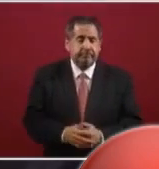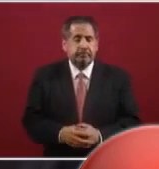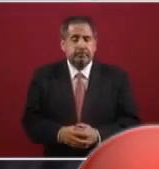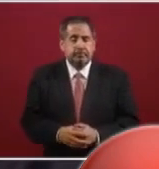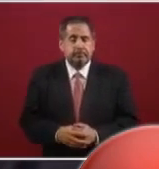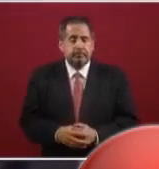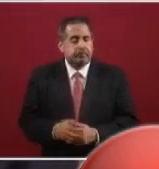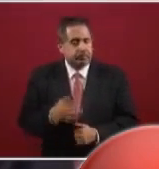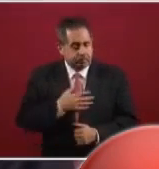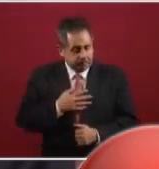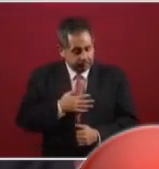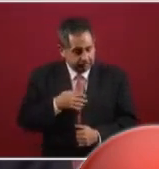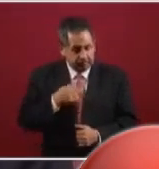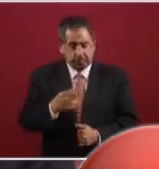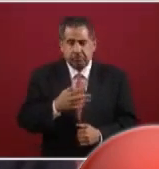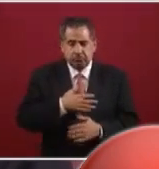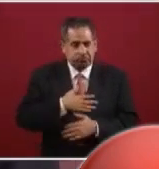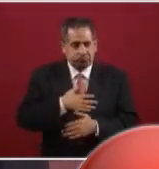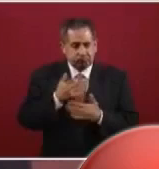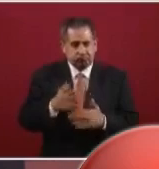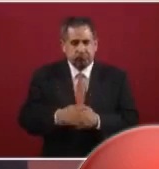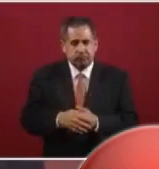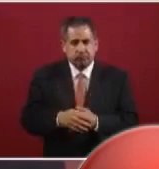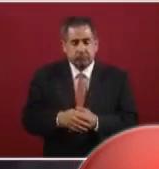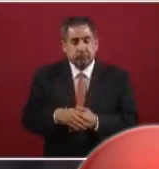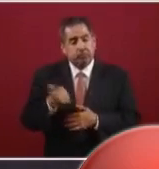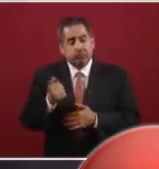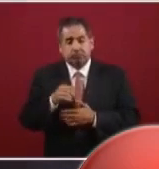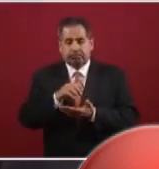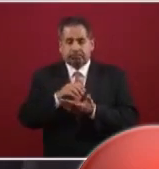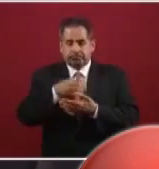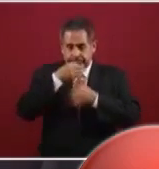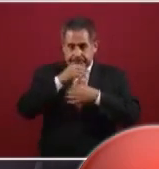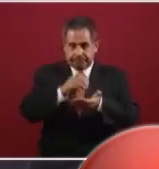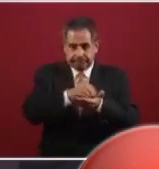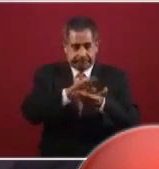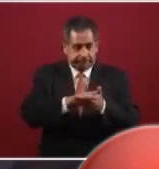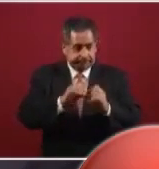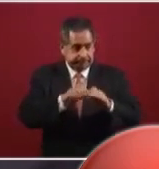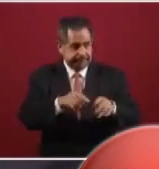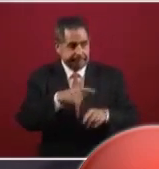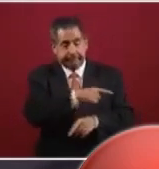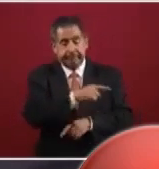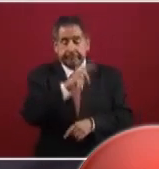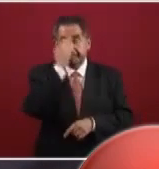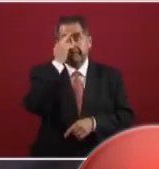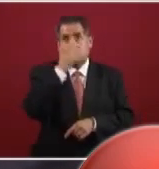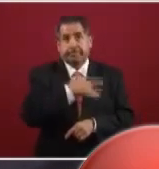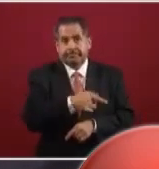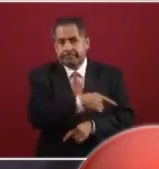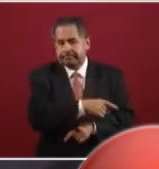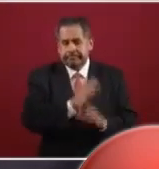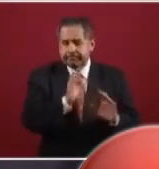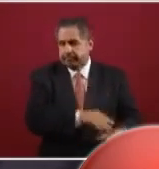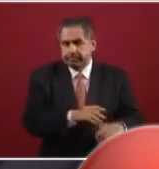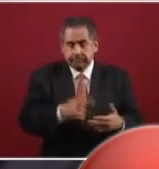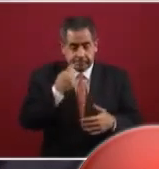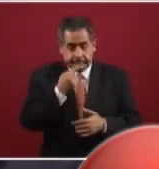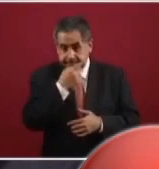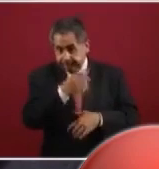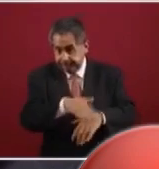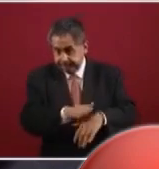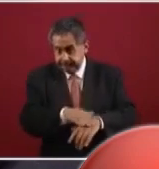Yo puedo decirles con satisfacción otro dato a los nostálgicos del neoliberalismo,